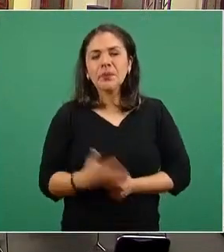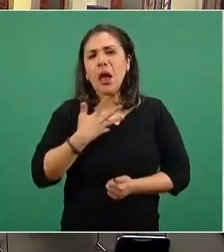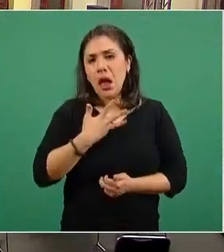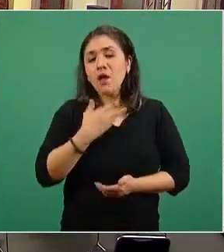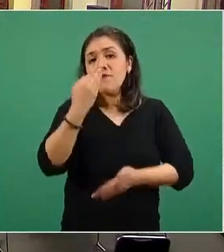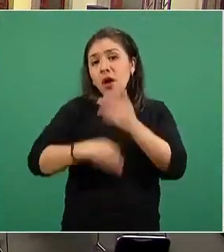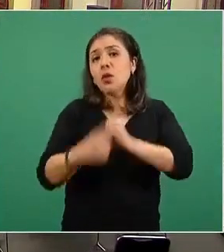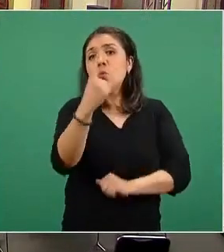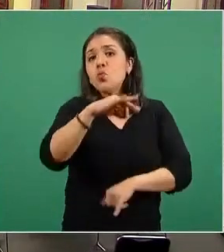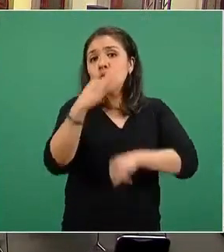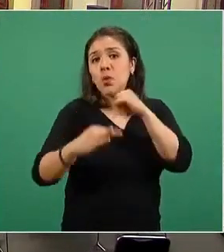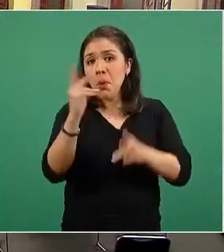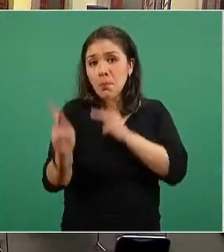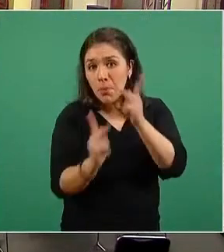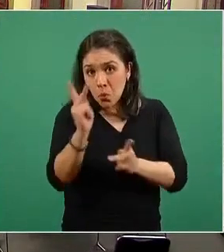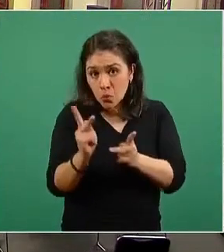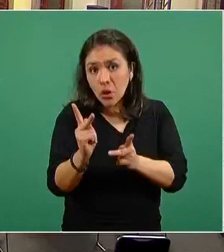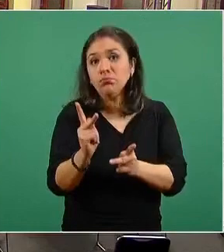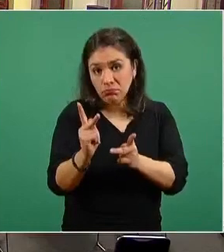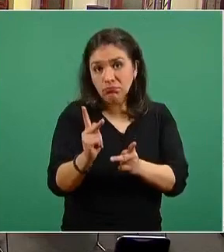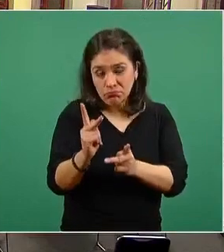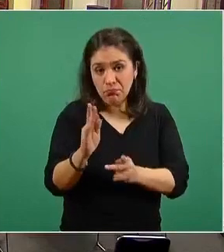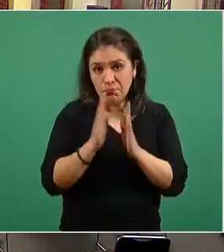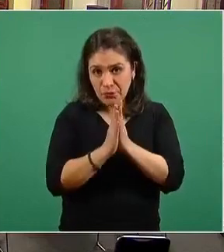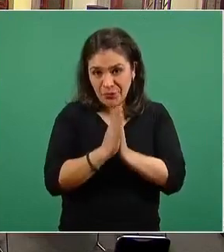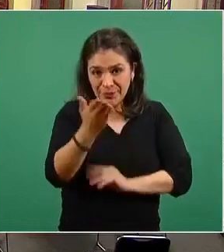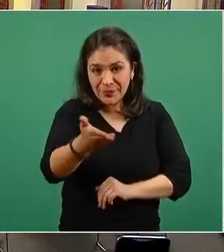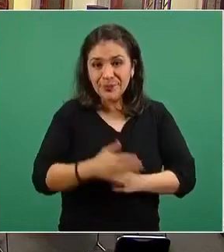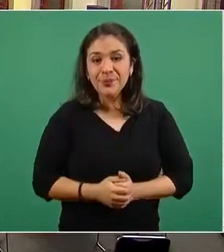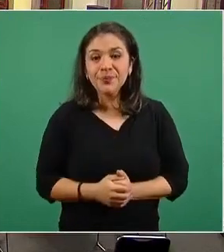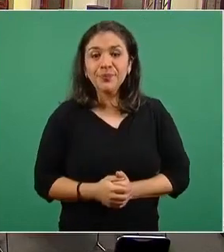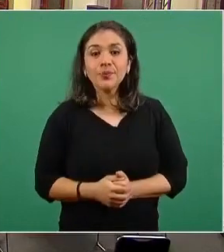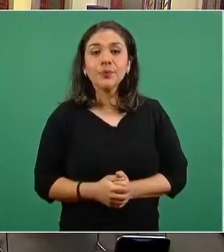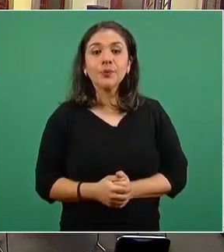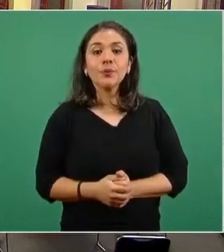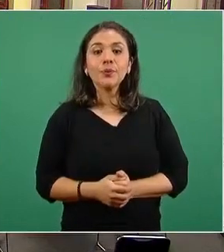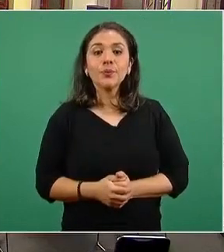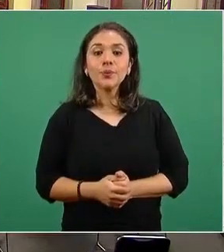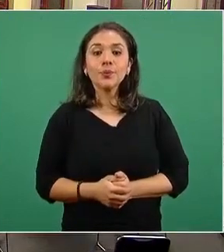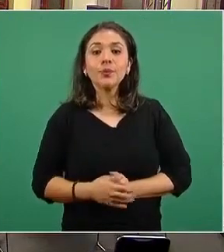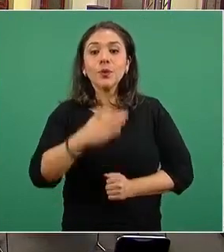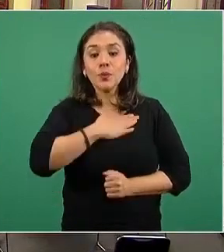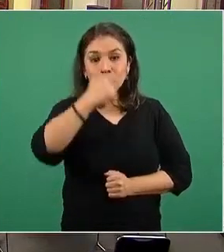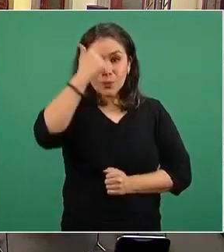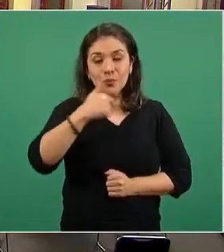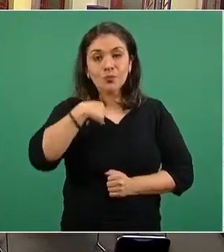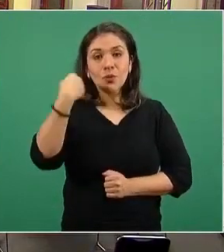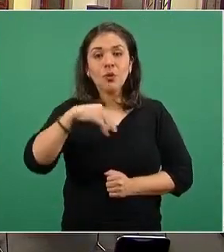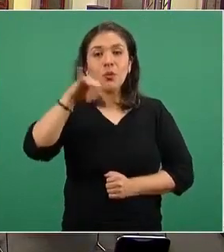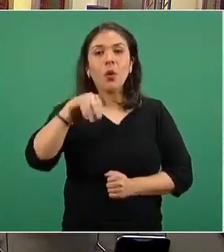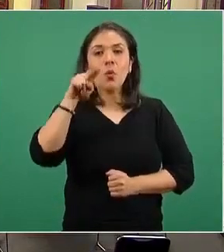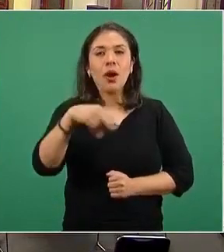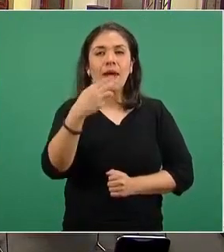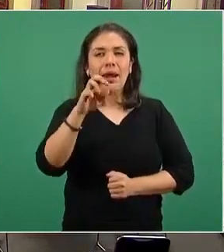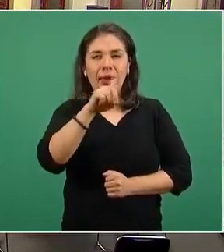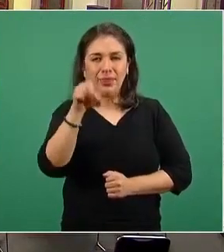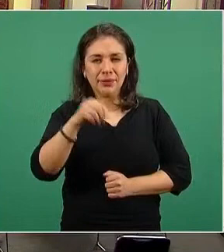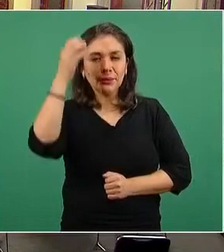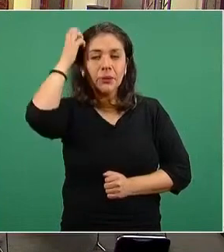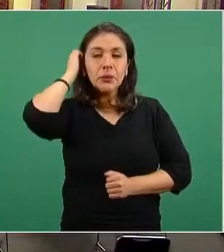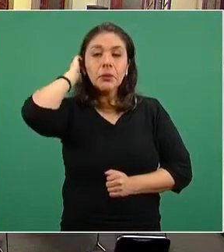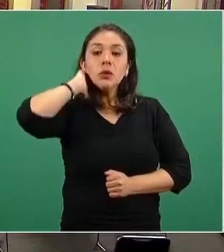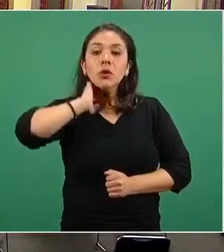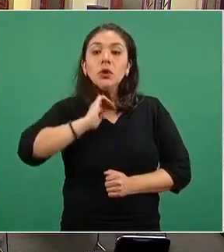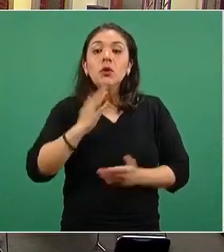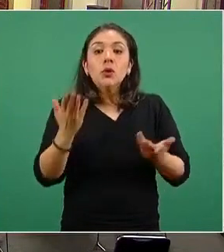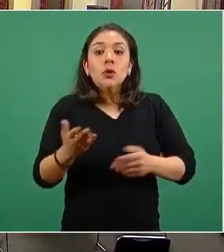para una última pregunta. Quizás si nos da tiempo le pasamos acá a Ignacio. Buenas noches, Juan Hernández del periódico Basta de Grupo Cantón.